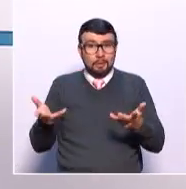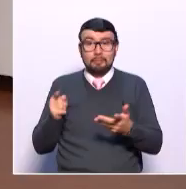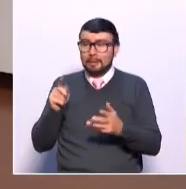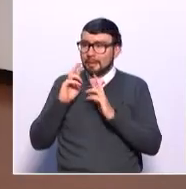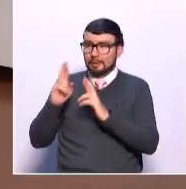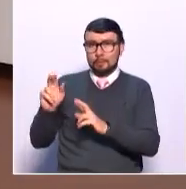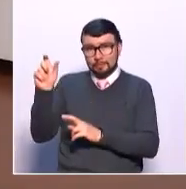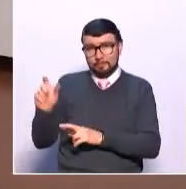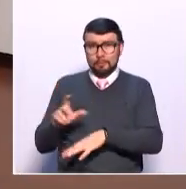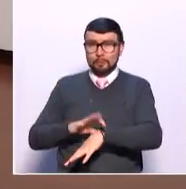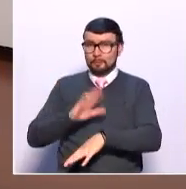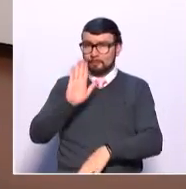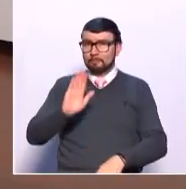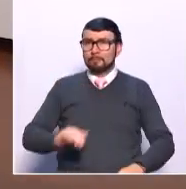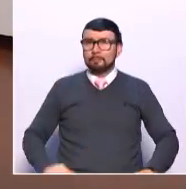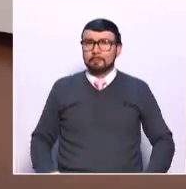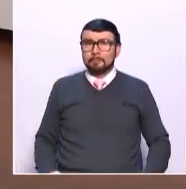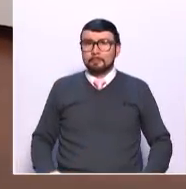jorge enrique rais